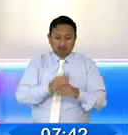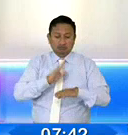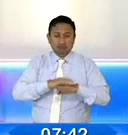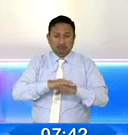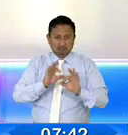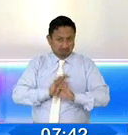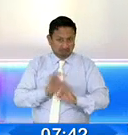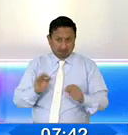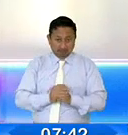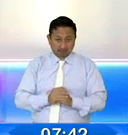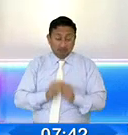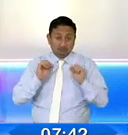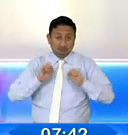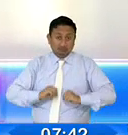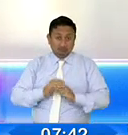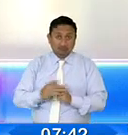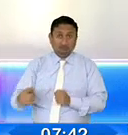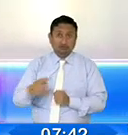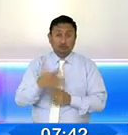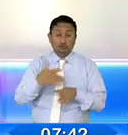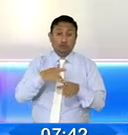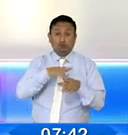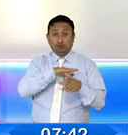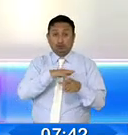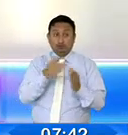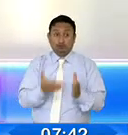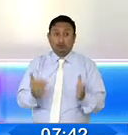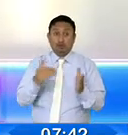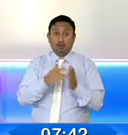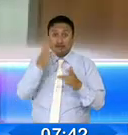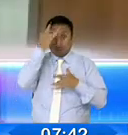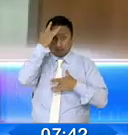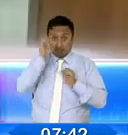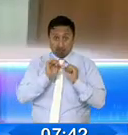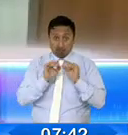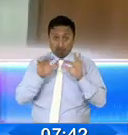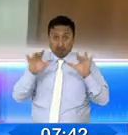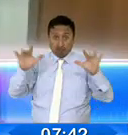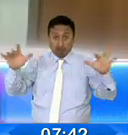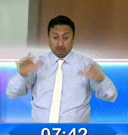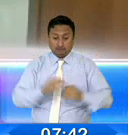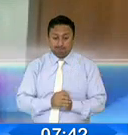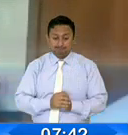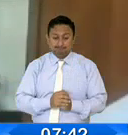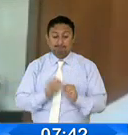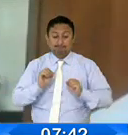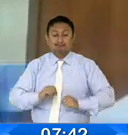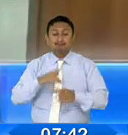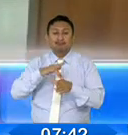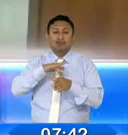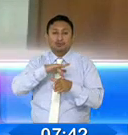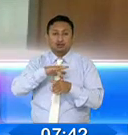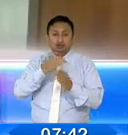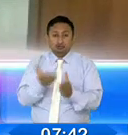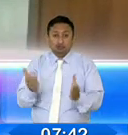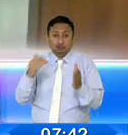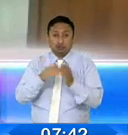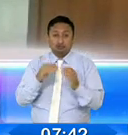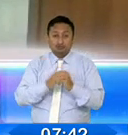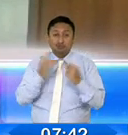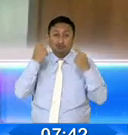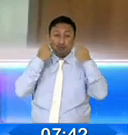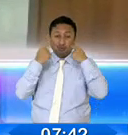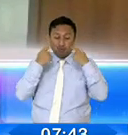podrían generar un grave riesgo de rebrote de estas enfermedades. De tal manera que el riesgo de que se introduzca de nuevo sarampión, rubiola,